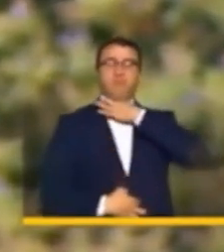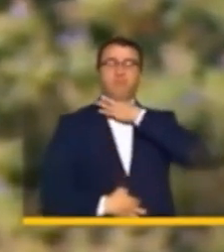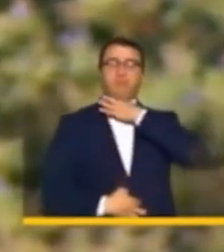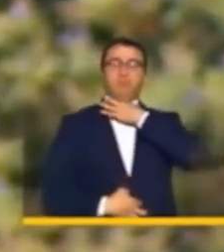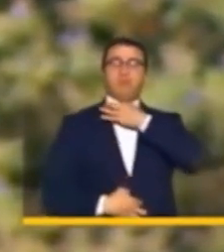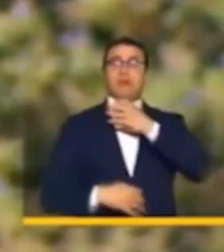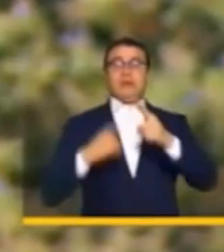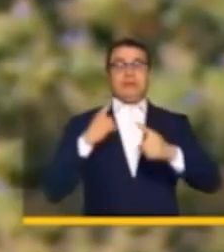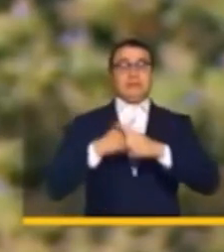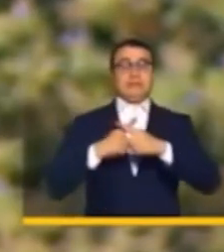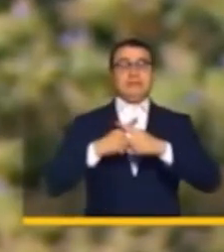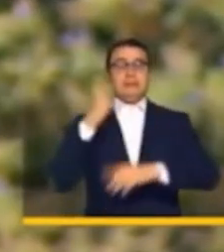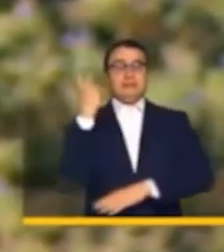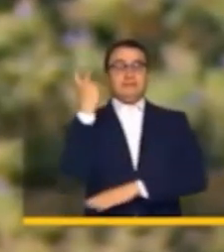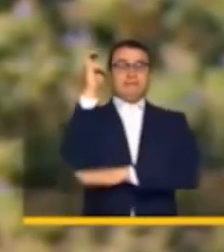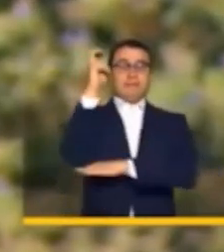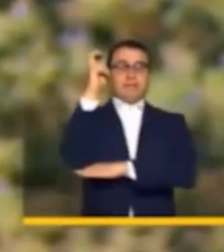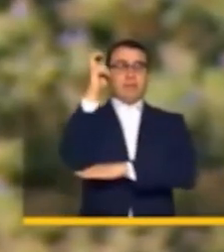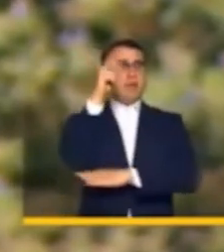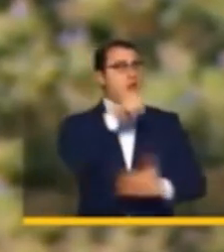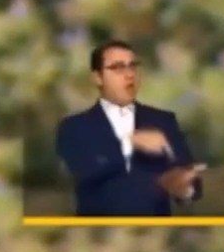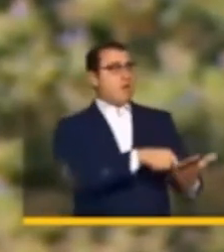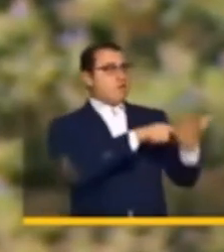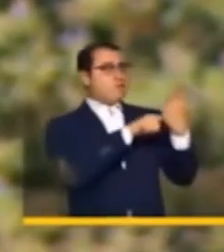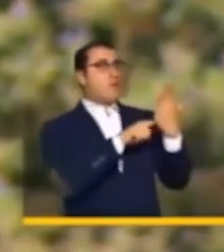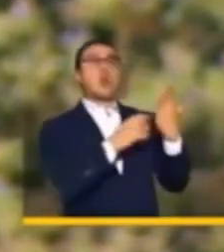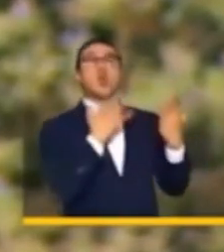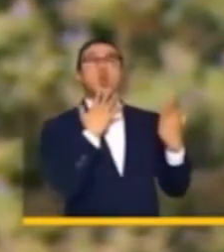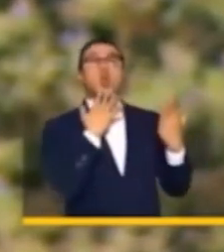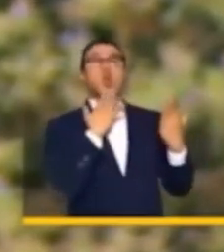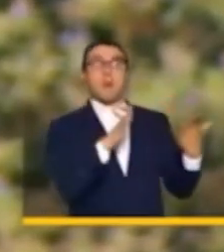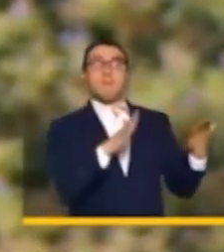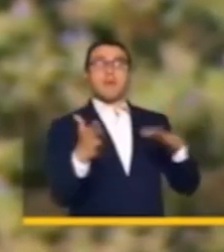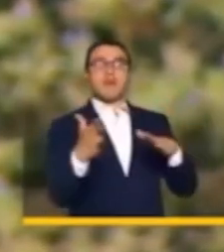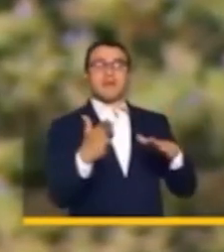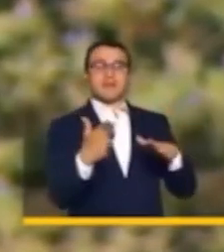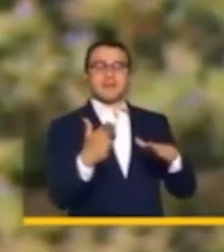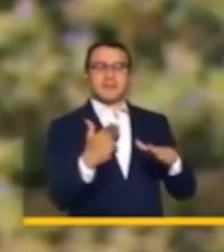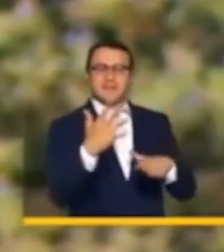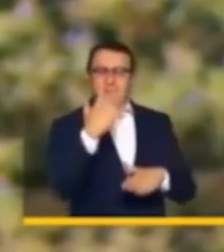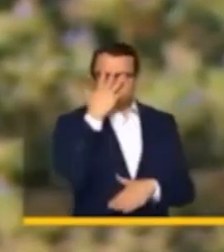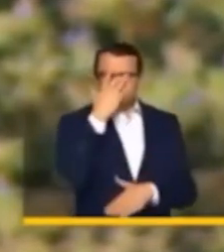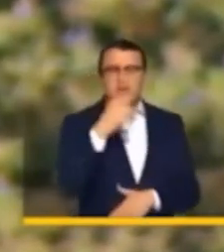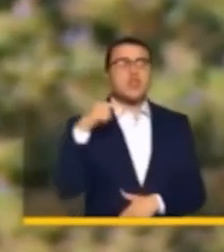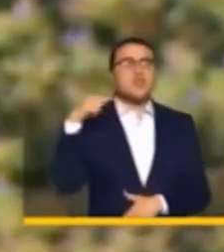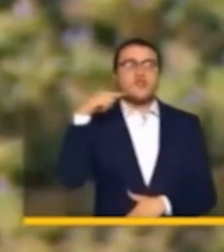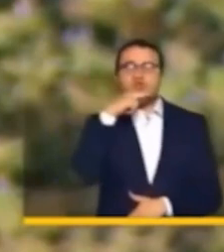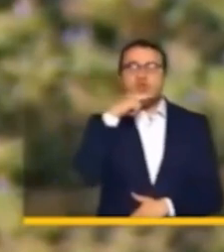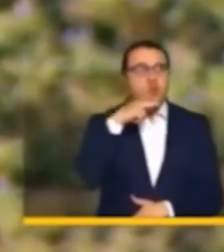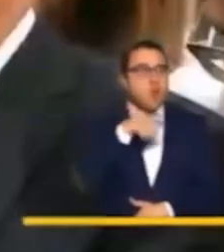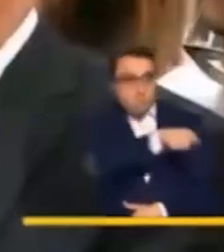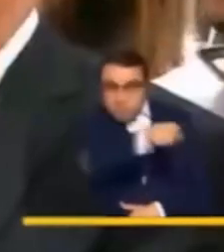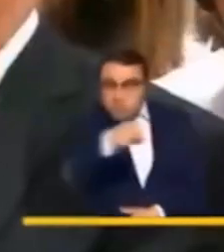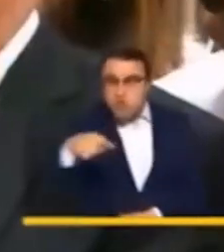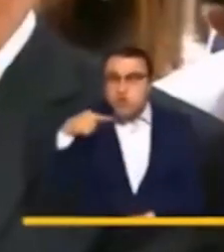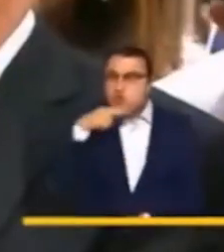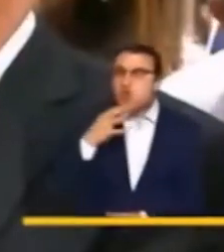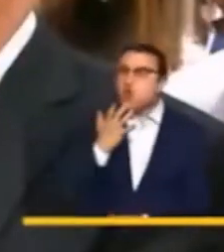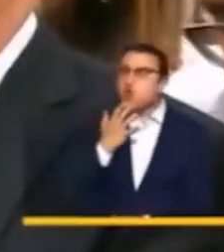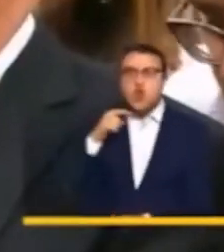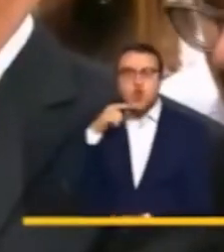fiscal podría ser signo de muerte en aquel entonces, porque el rojo era perseguido.